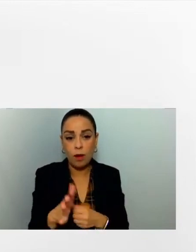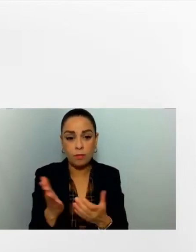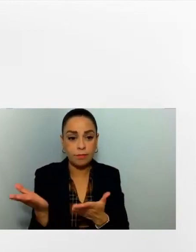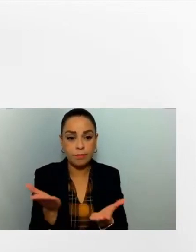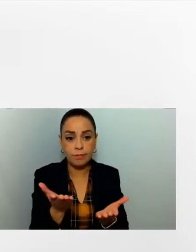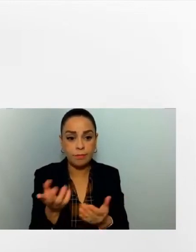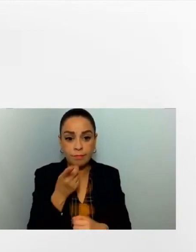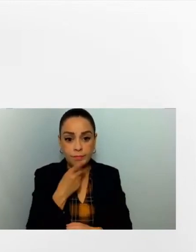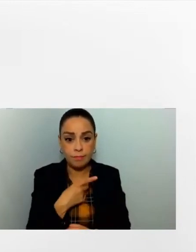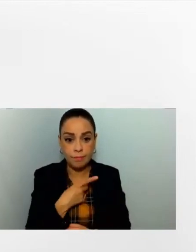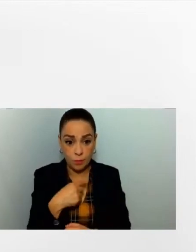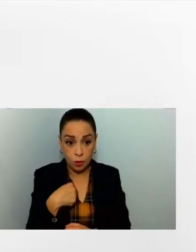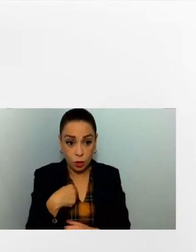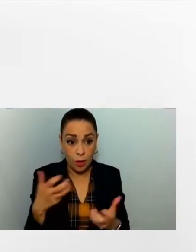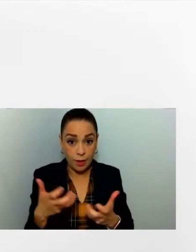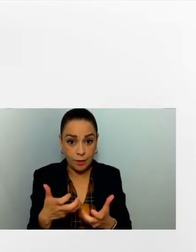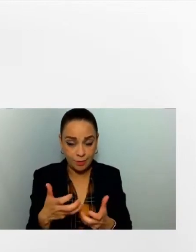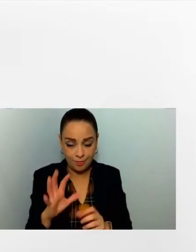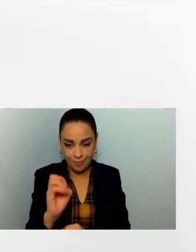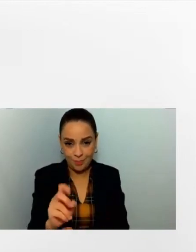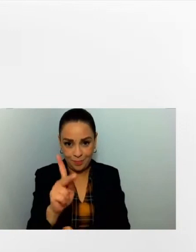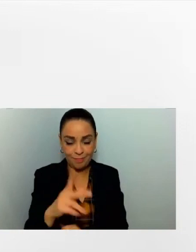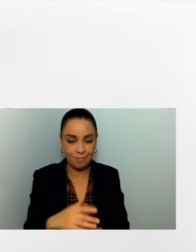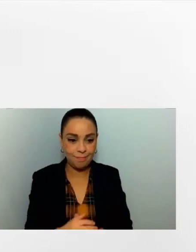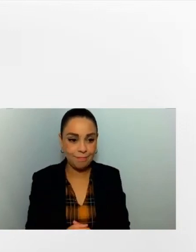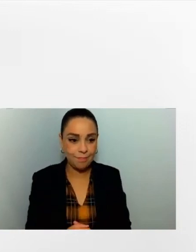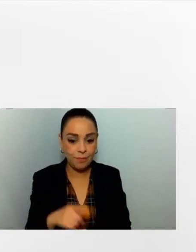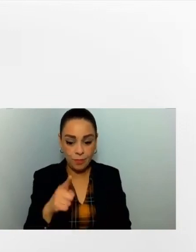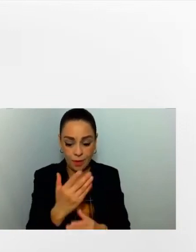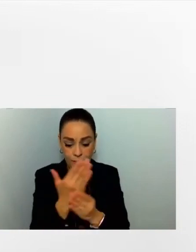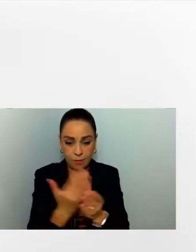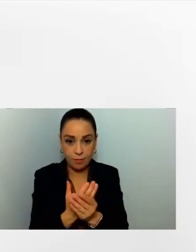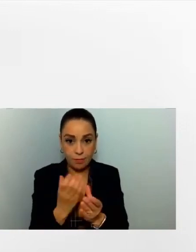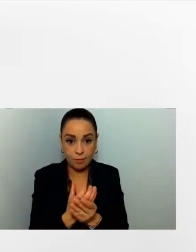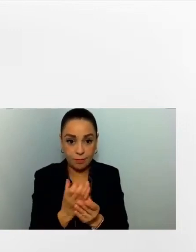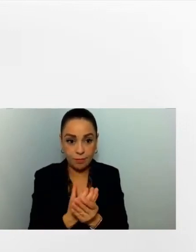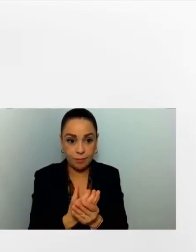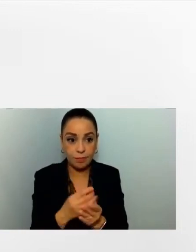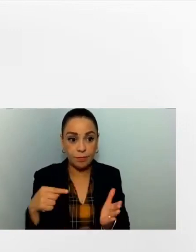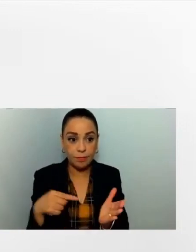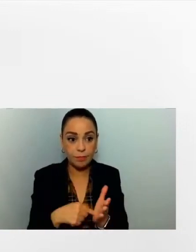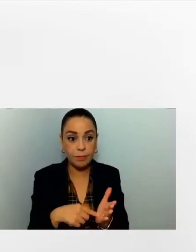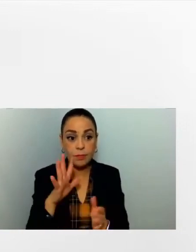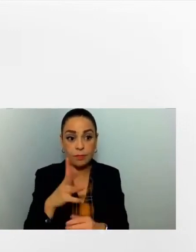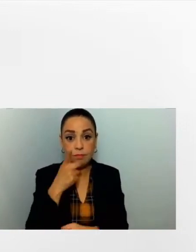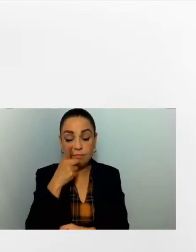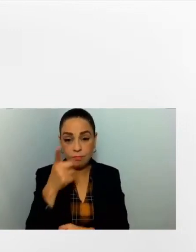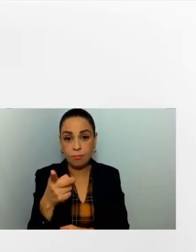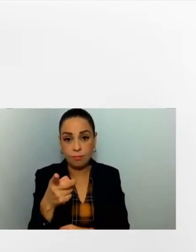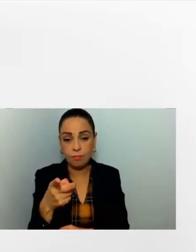Sí, doy el panorama. Bueno, en el cuaderno ya se ha mencionado